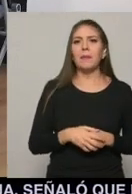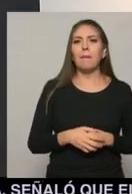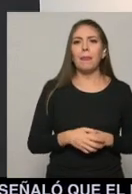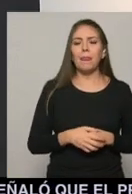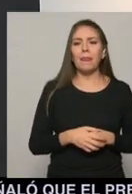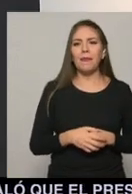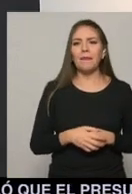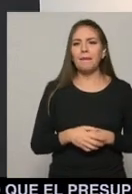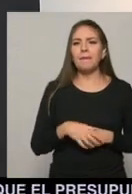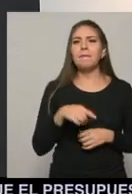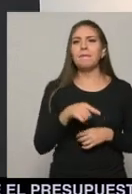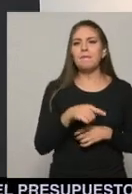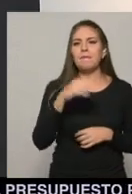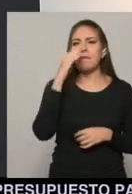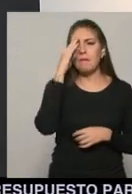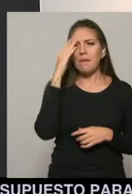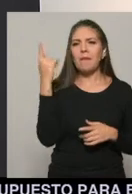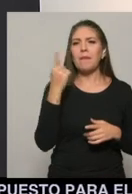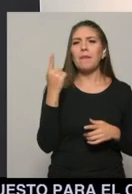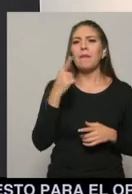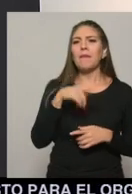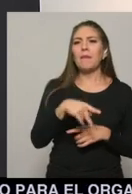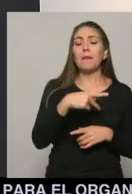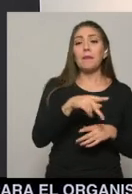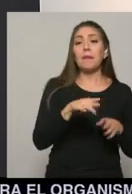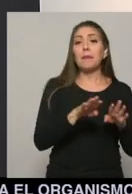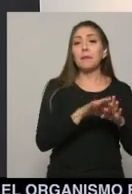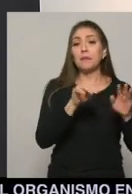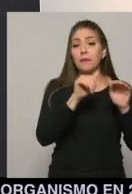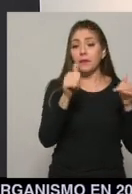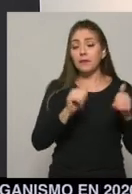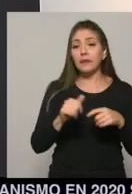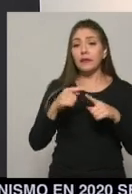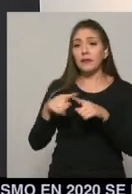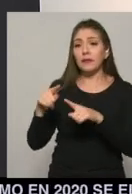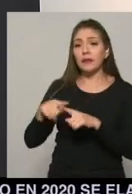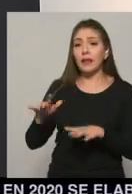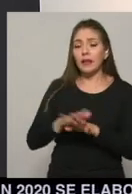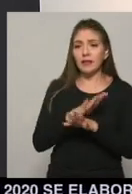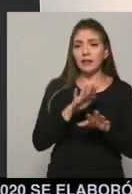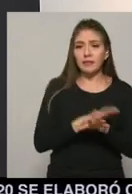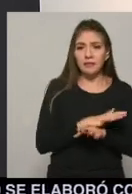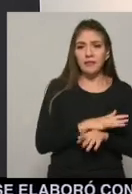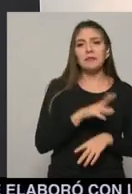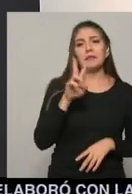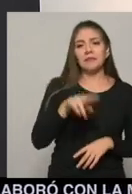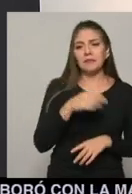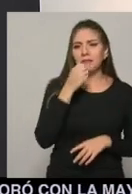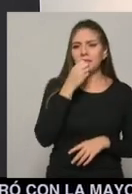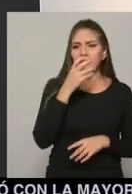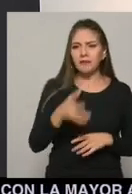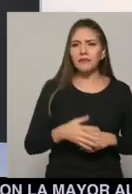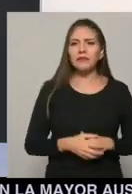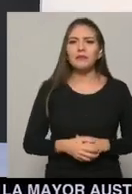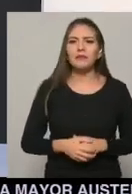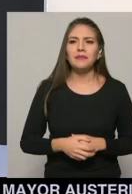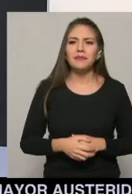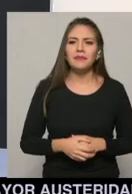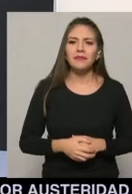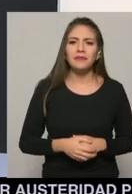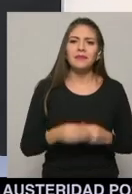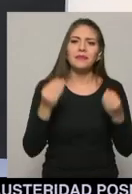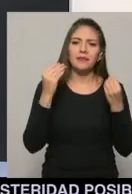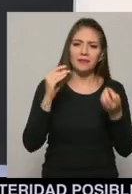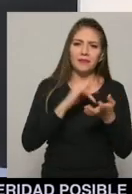es dinámica, se modifica y no por eso deja de ser artesana. Y también nuestros diseñadores que bueno, son grandiosos. Muy bien, pues muchísimas gracias